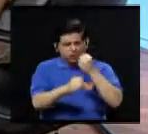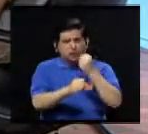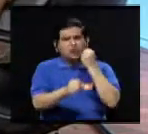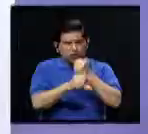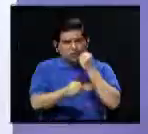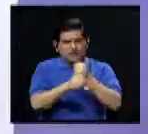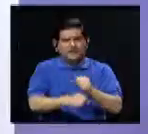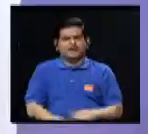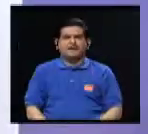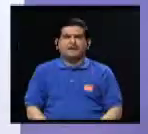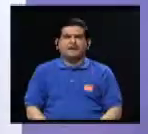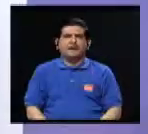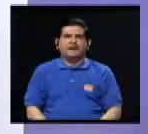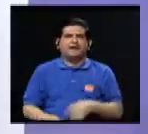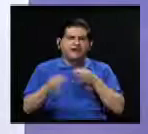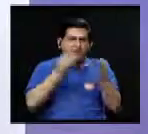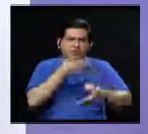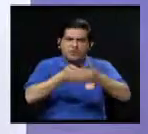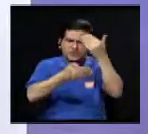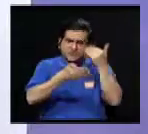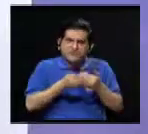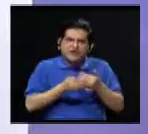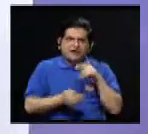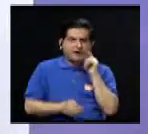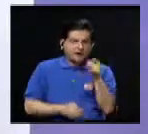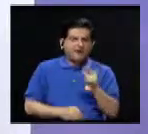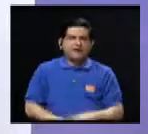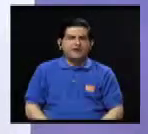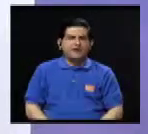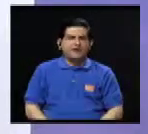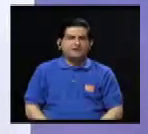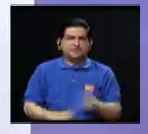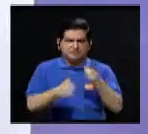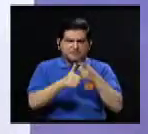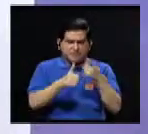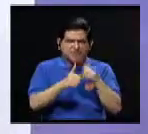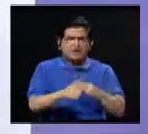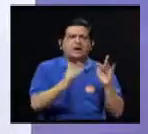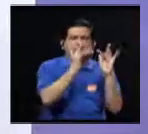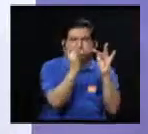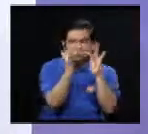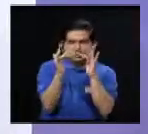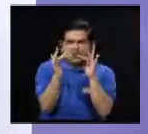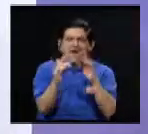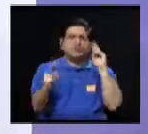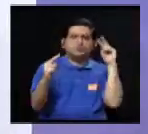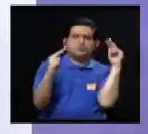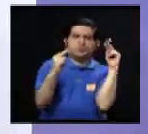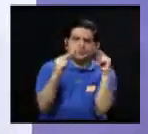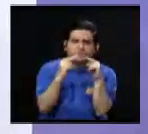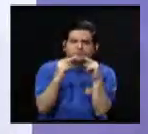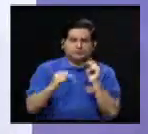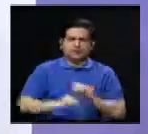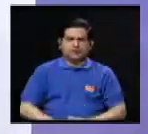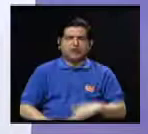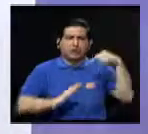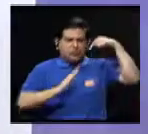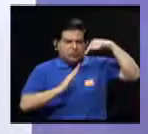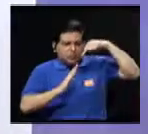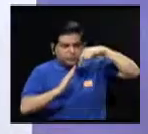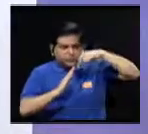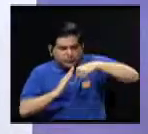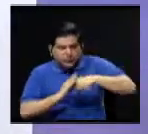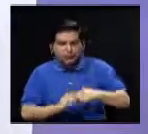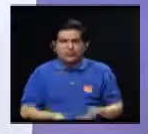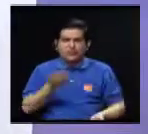fue, como explicamos al principio, ellas hicieron el scouting, las conocieron, profundizaron un